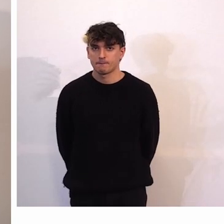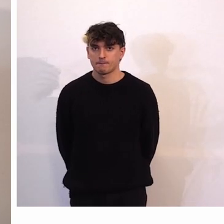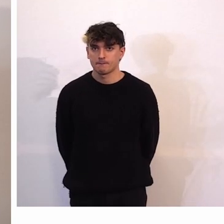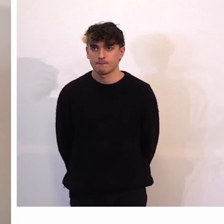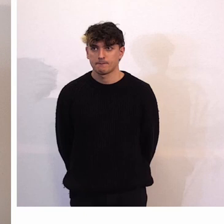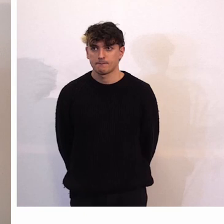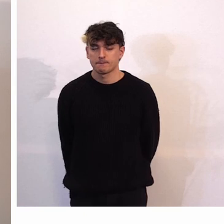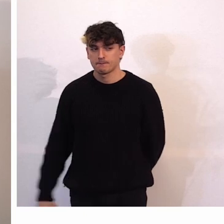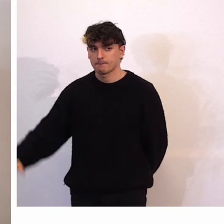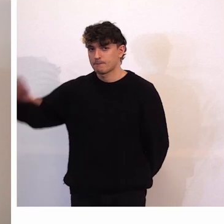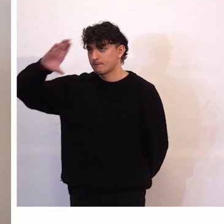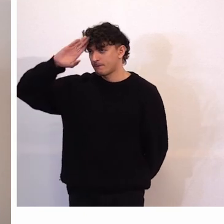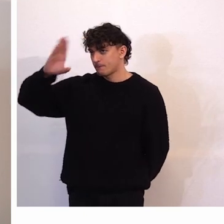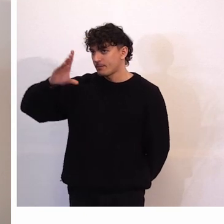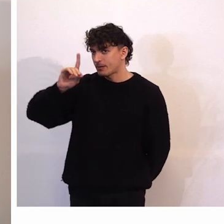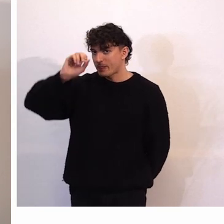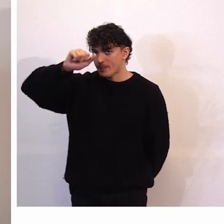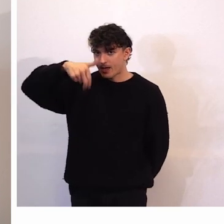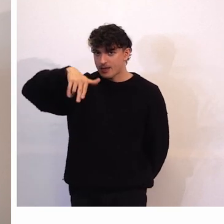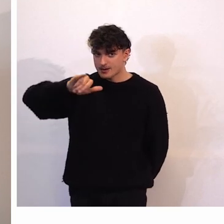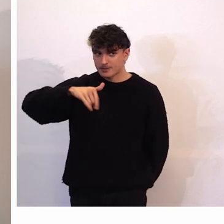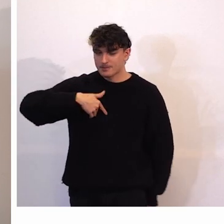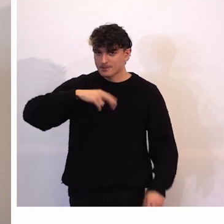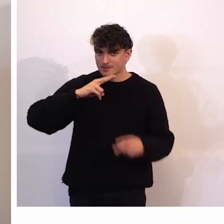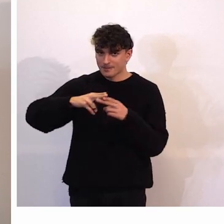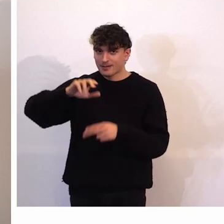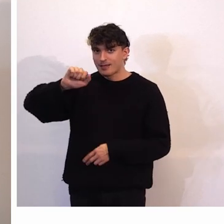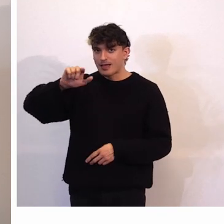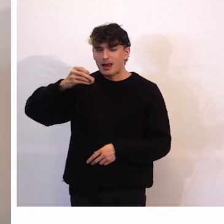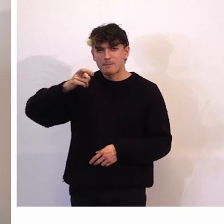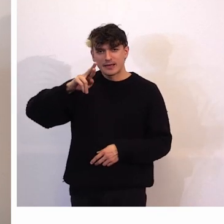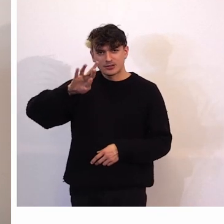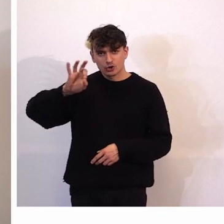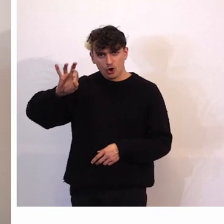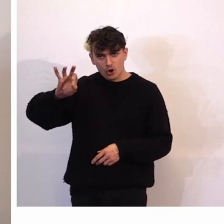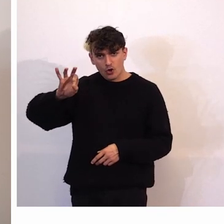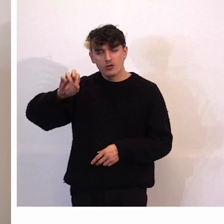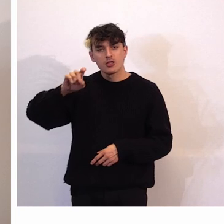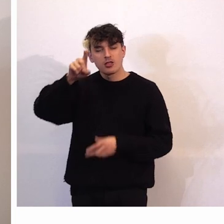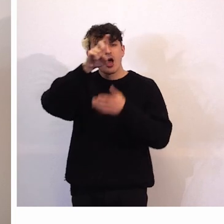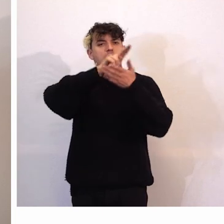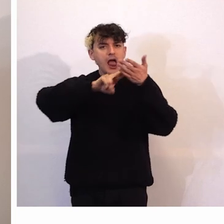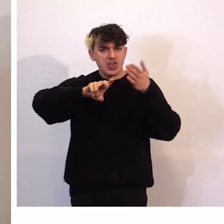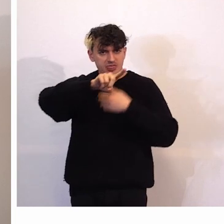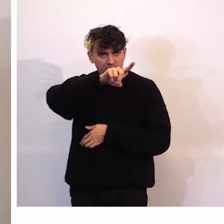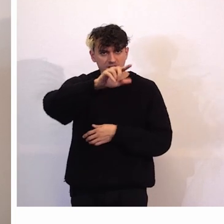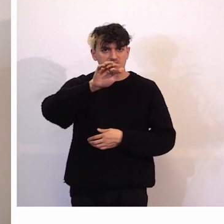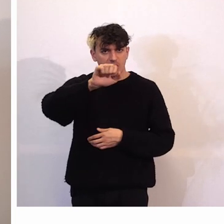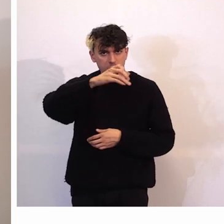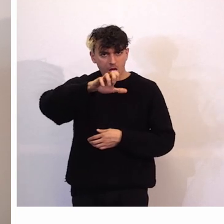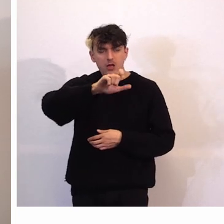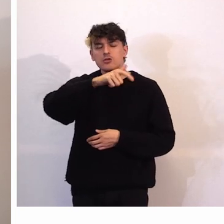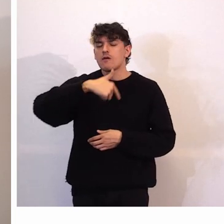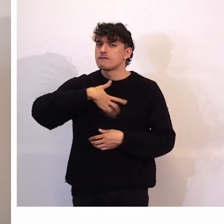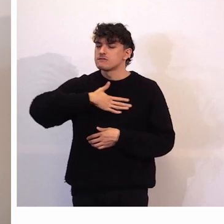Hola Dani, soy Alberto de Fadenga, de Galicia. Quería darte